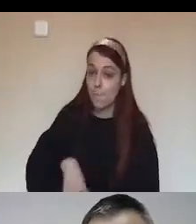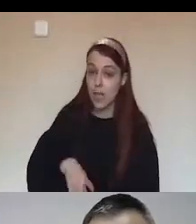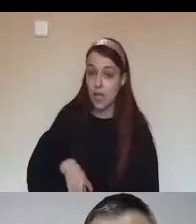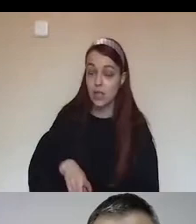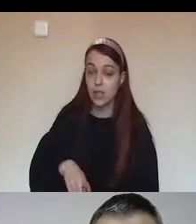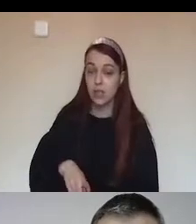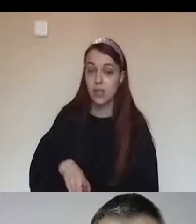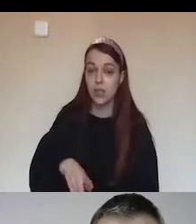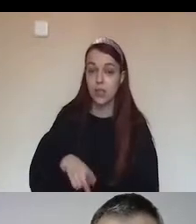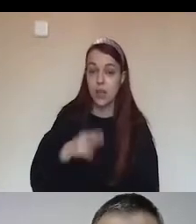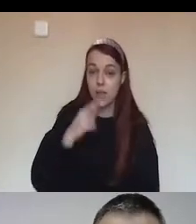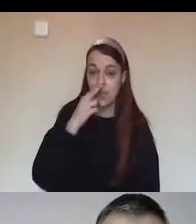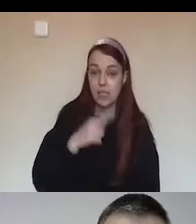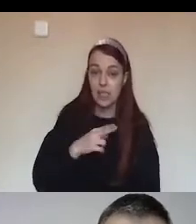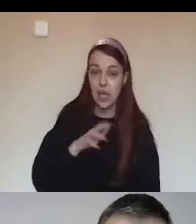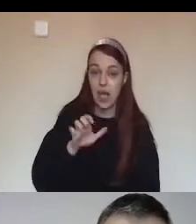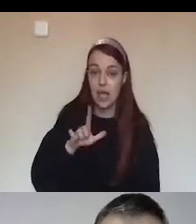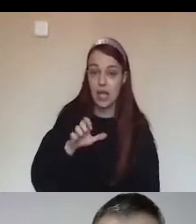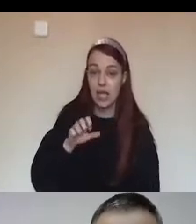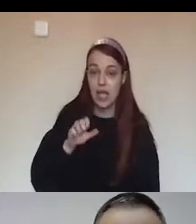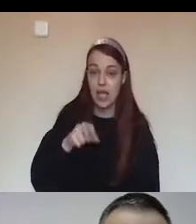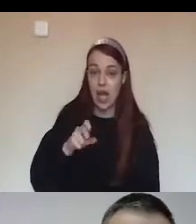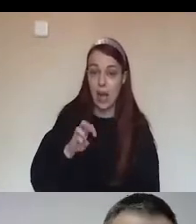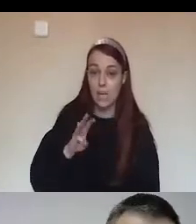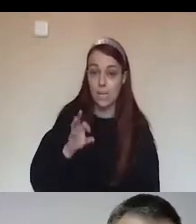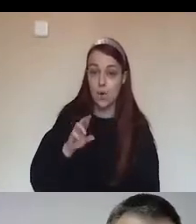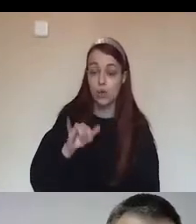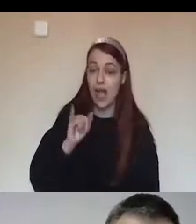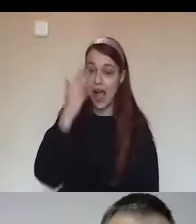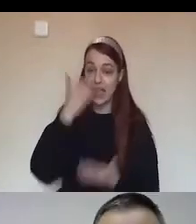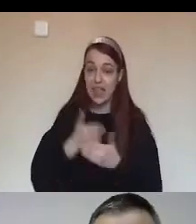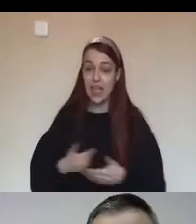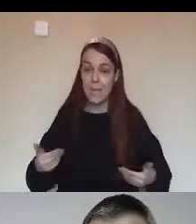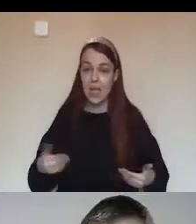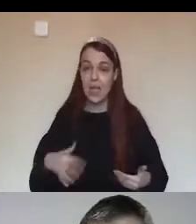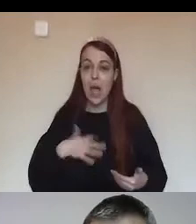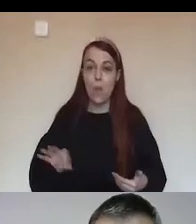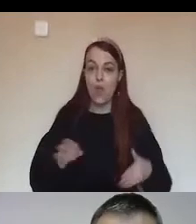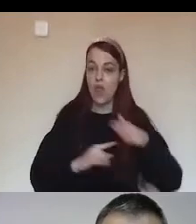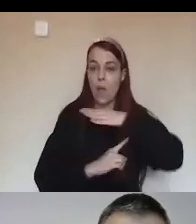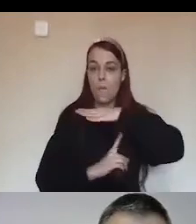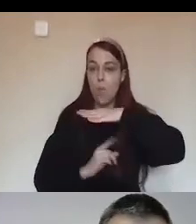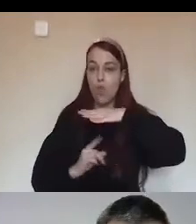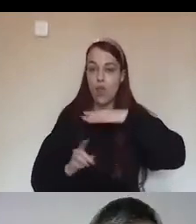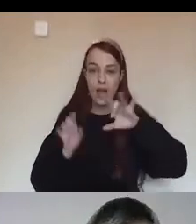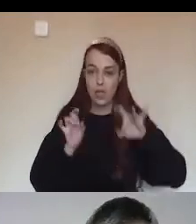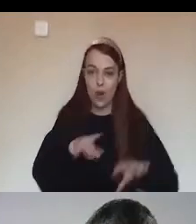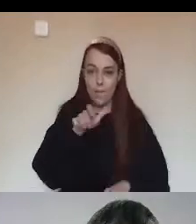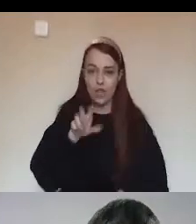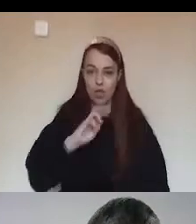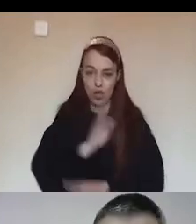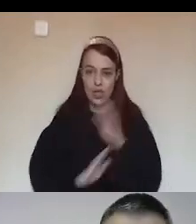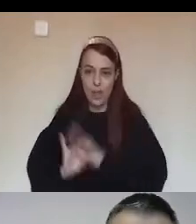la visita de Elena Proust, que es una persona con tetraplejia, que pudo visitar el yacimiento buceando, como otras personas con discapacidad que también lo han